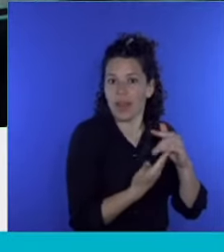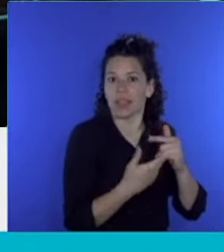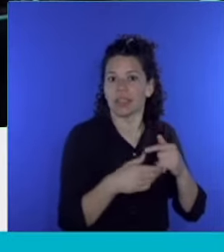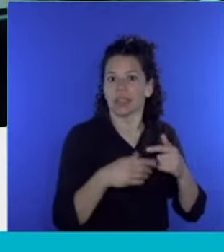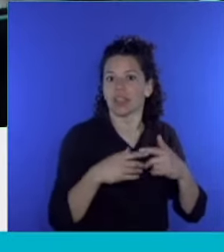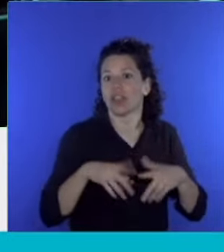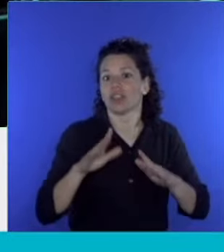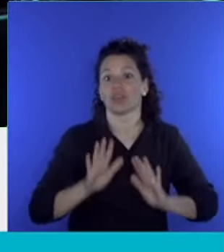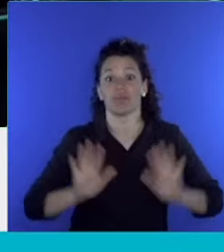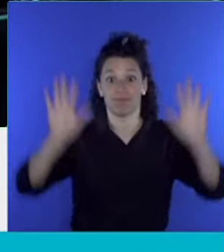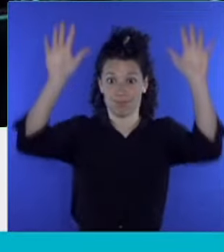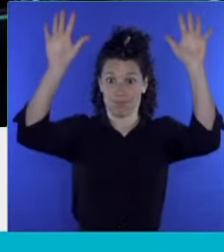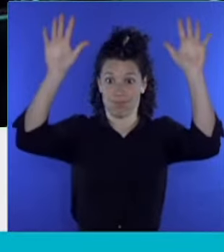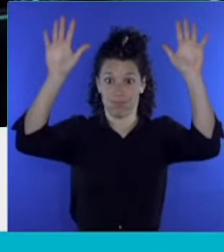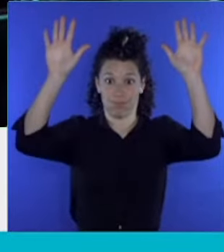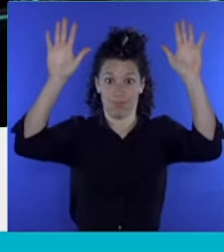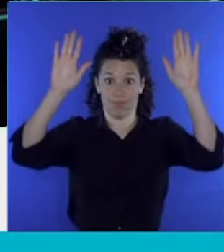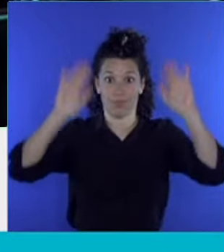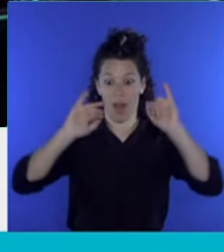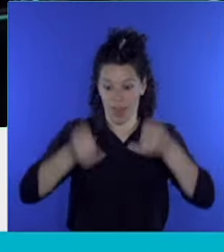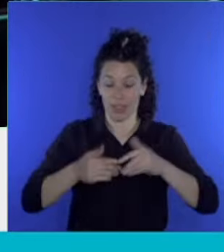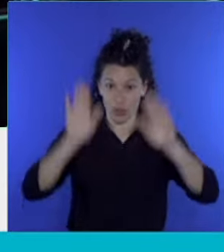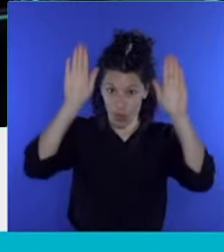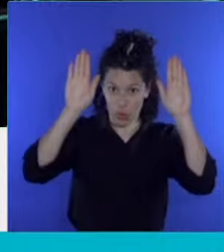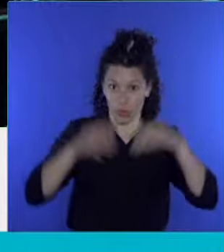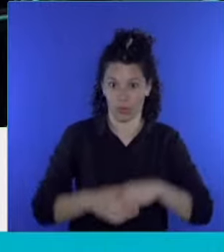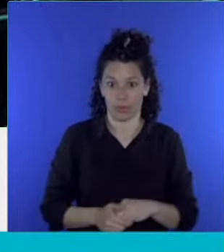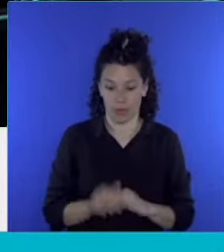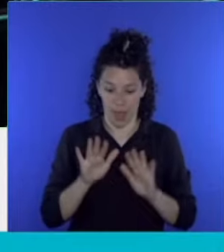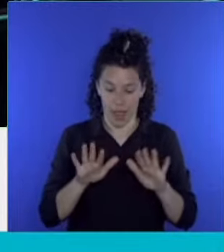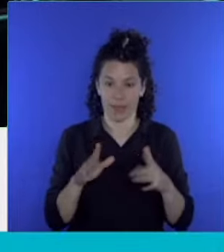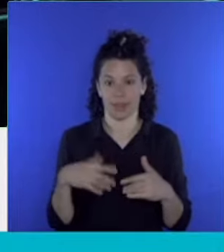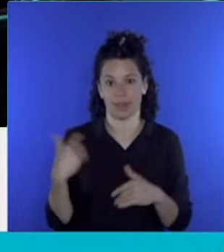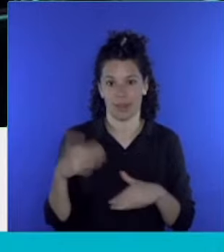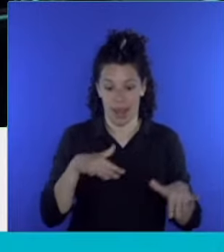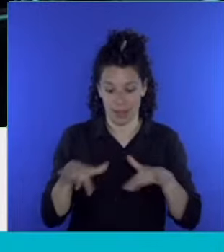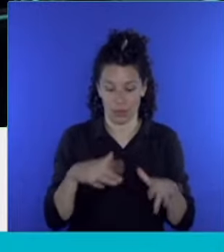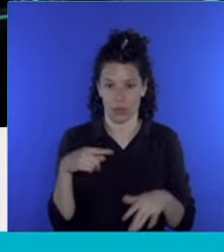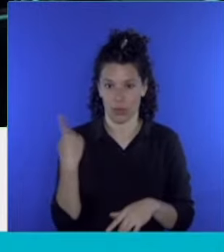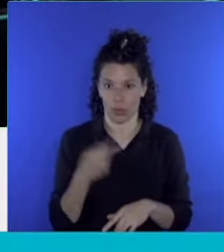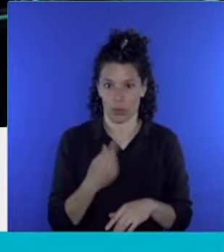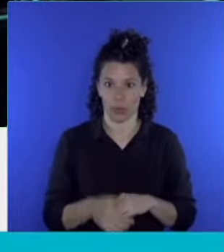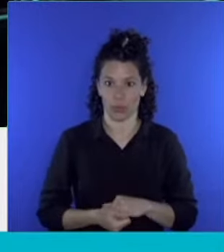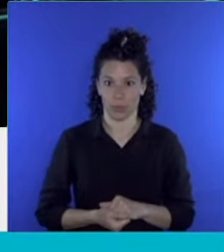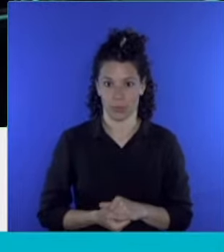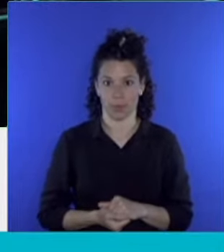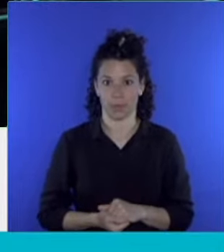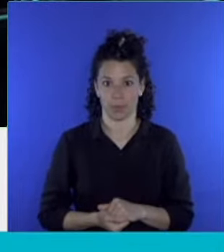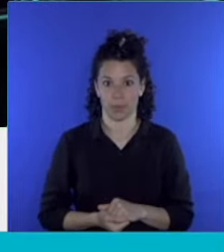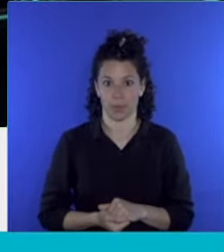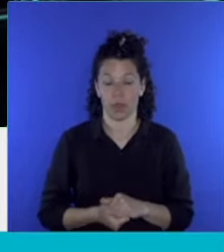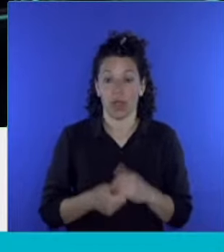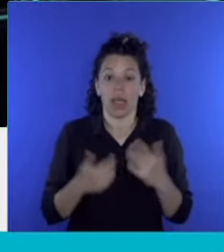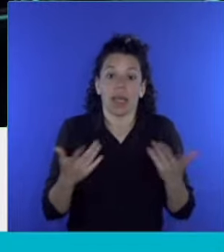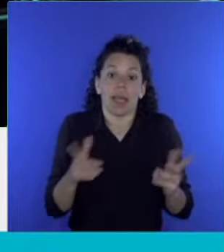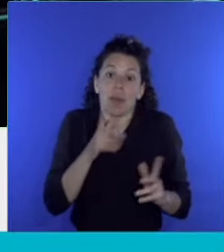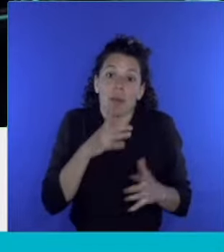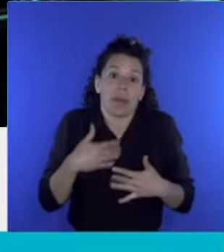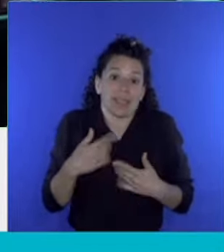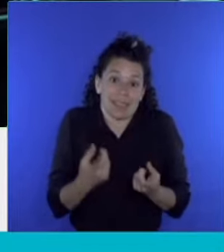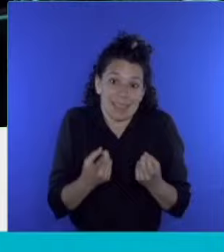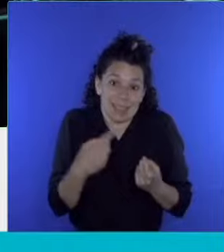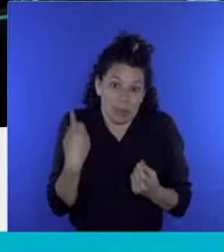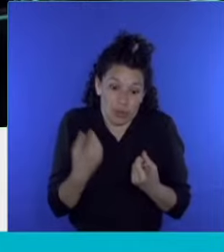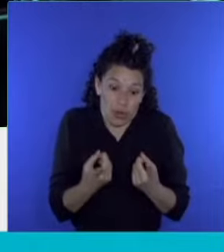levantan las dos manos para votar con eso y así estamos entonces a mí me parece que es necesario